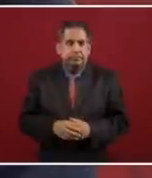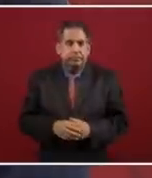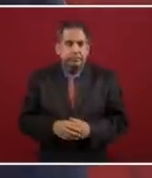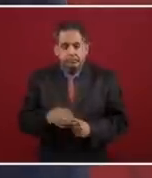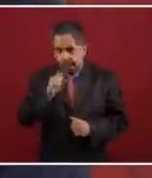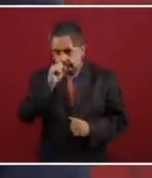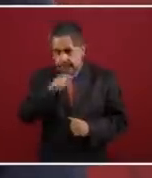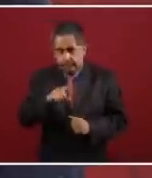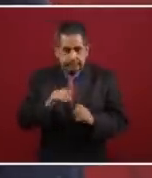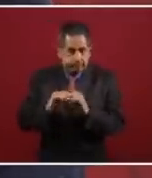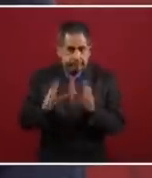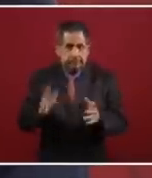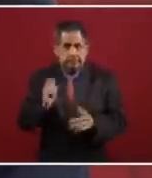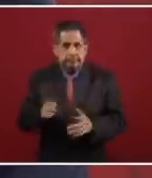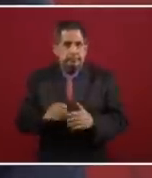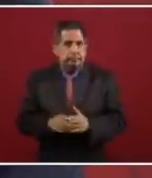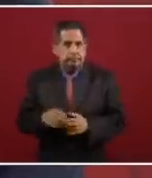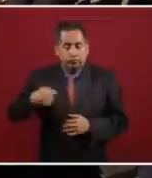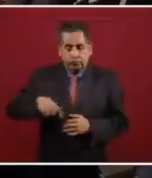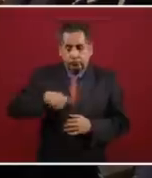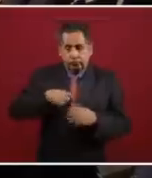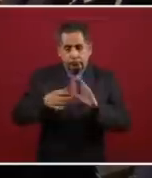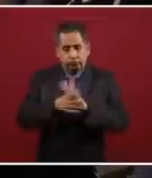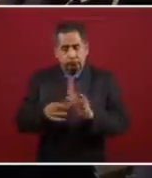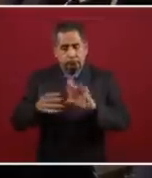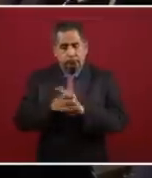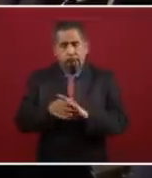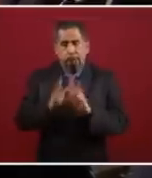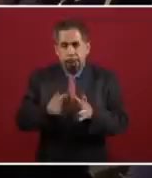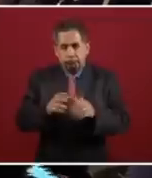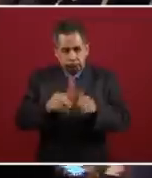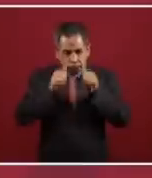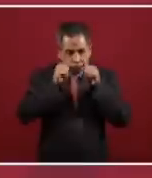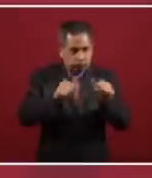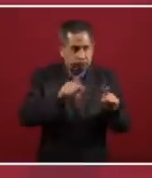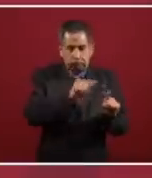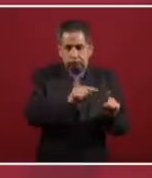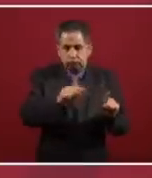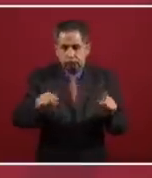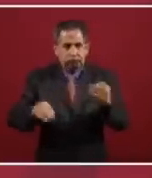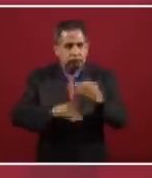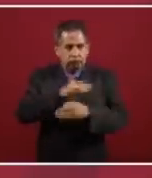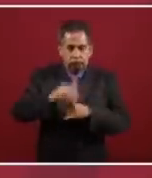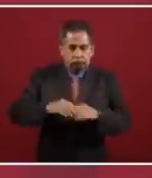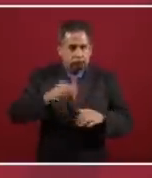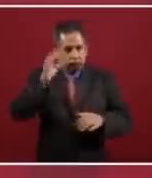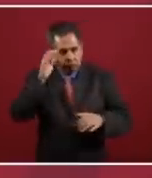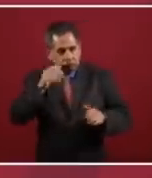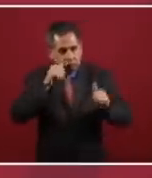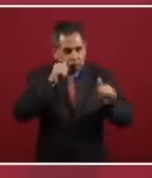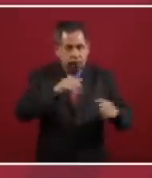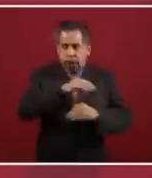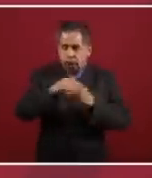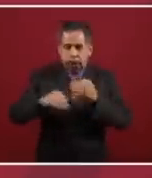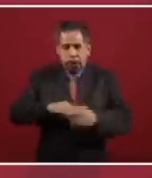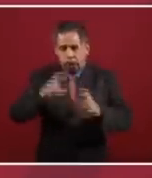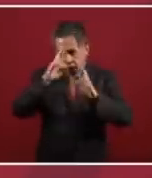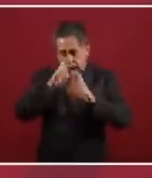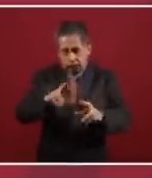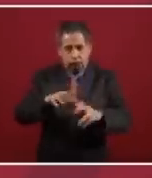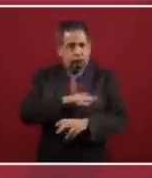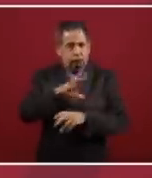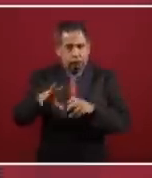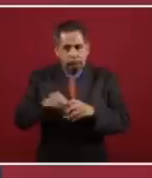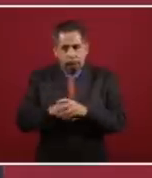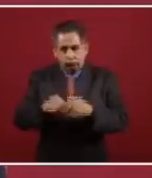Y desde luego hablamos de que se iba a atender a todos, se iba a escuchar a todos, se iba a respetar a todos, pero le íbamos a